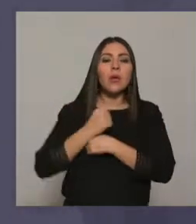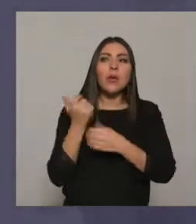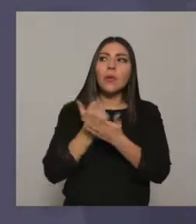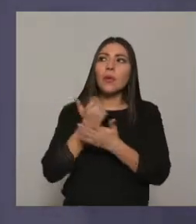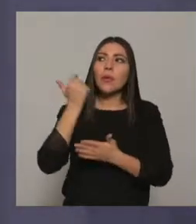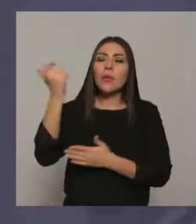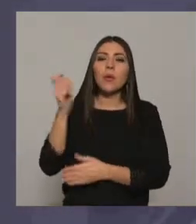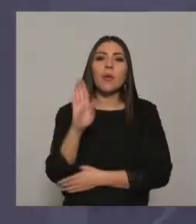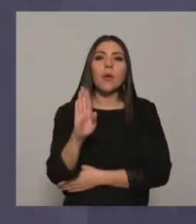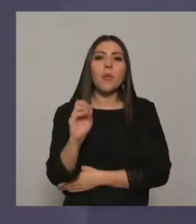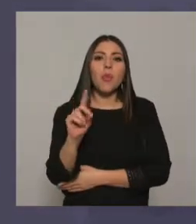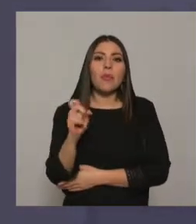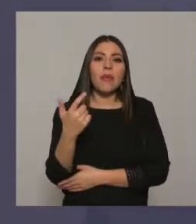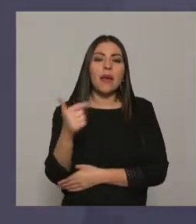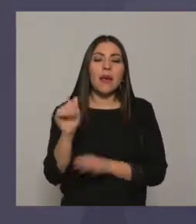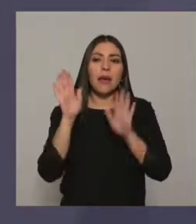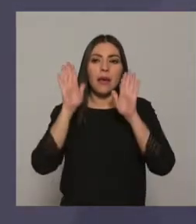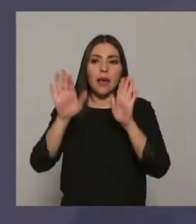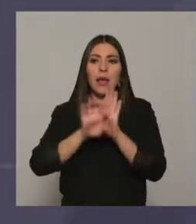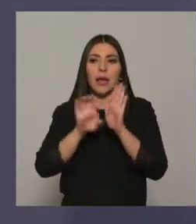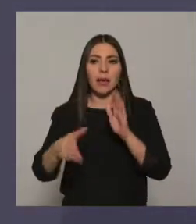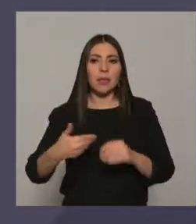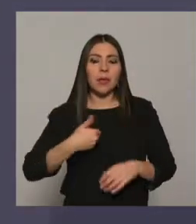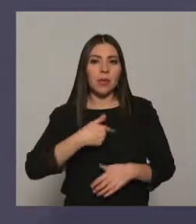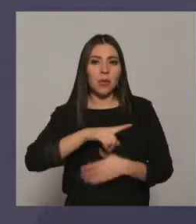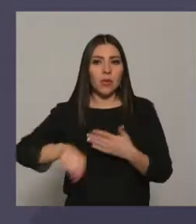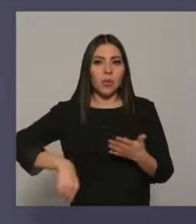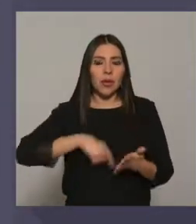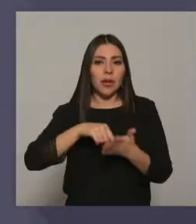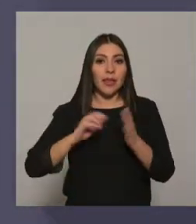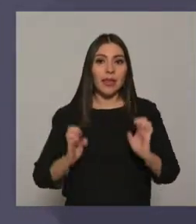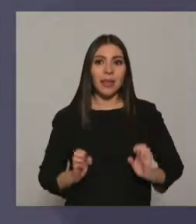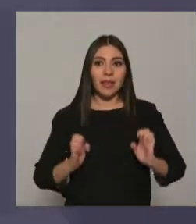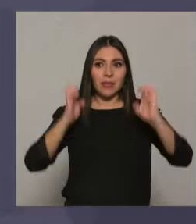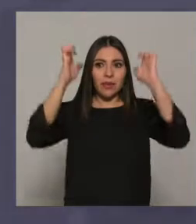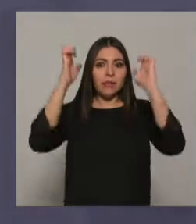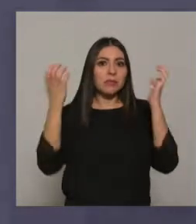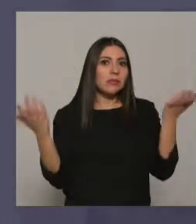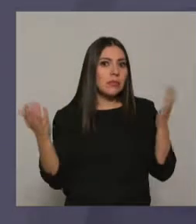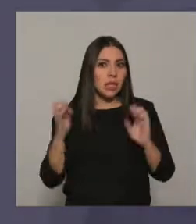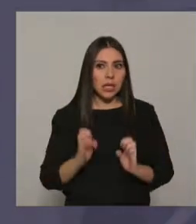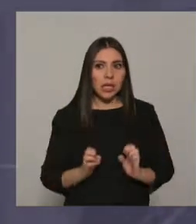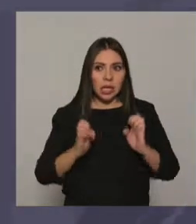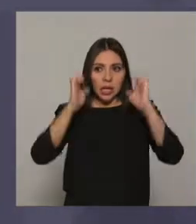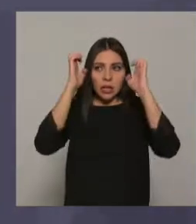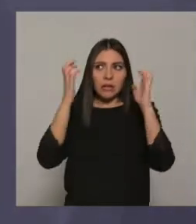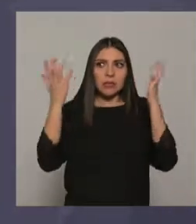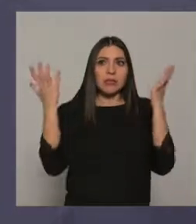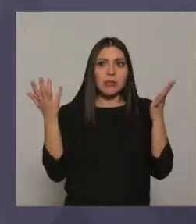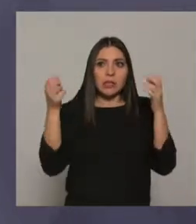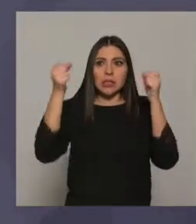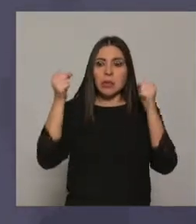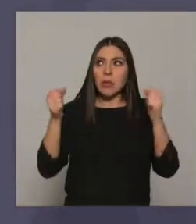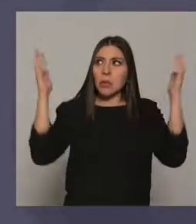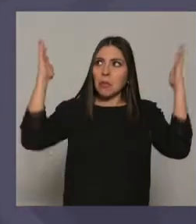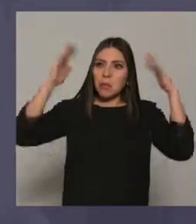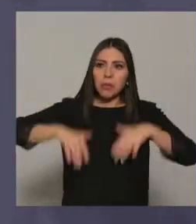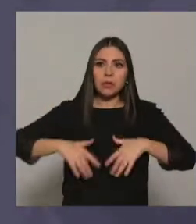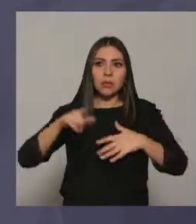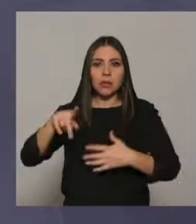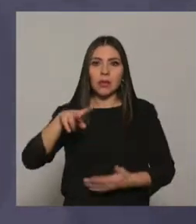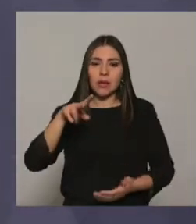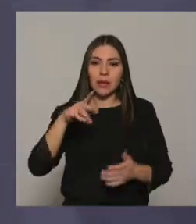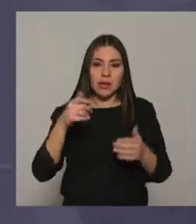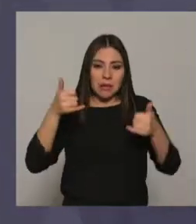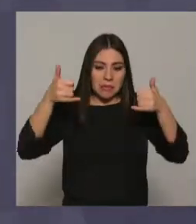porque algunos, por ejemplo en mi caso, yo estoy en un edificio en donde en el edificio pues no puedo comprometer la estructura, entonces los libros son muy